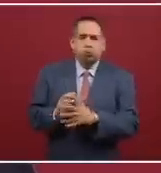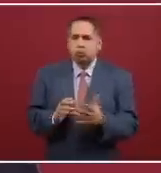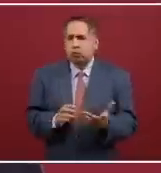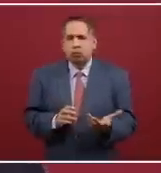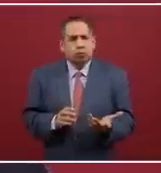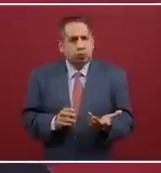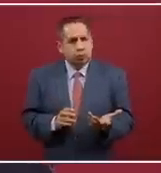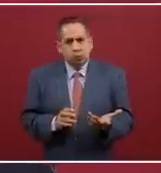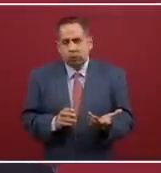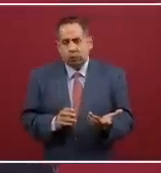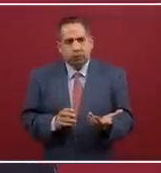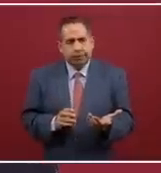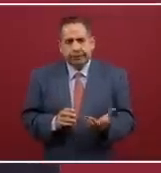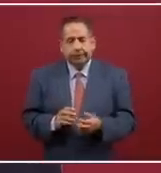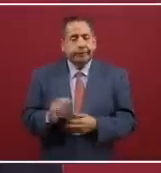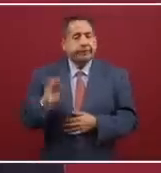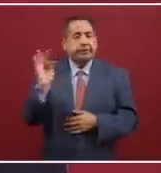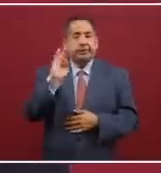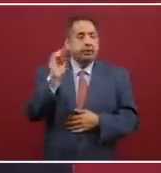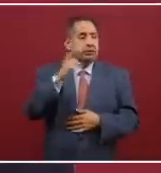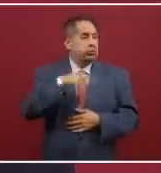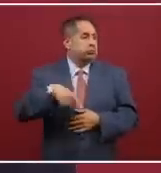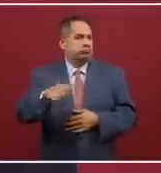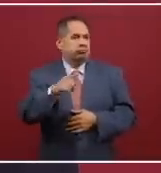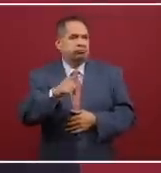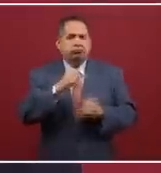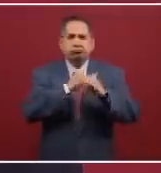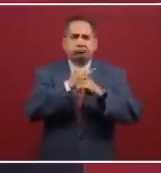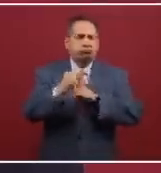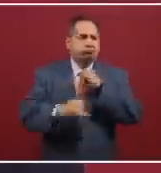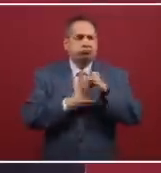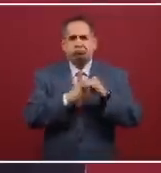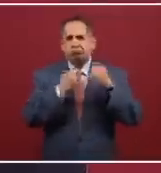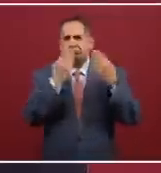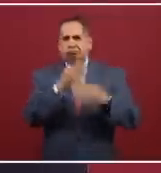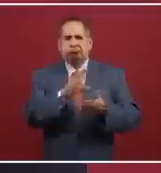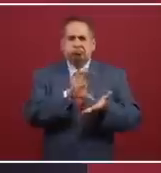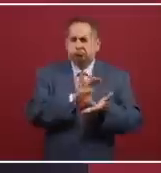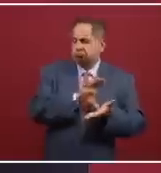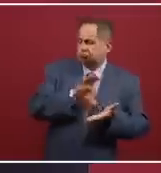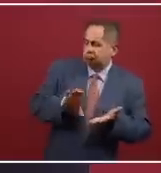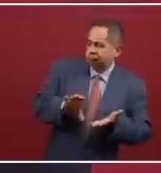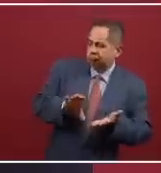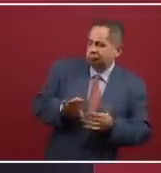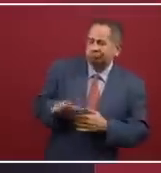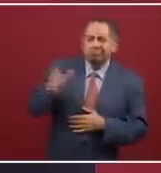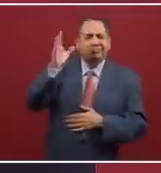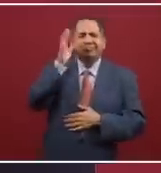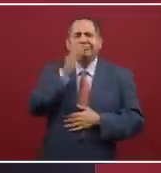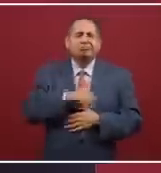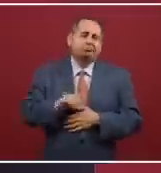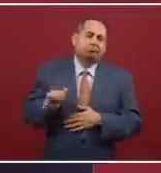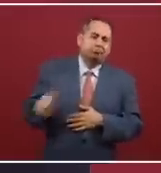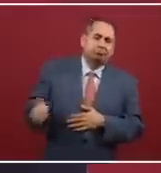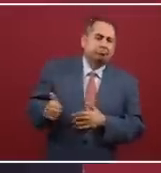si las agencias financieras internacionales no cooperan